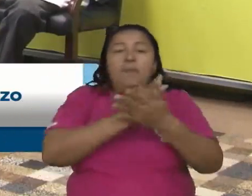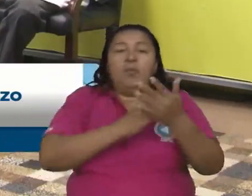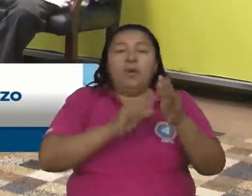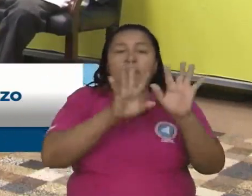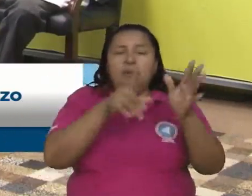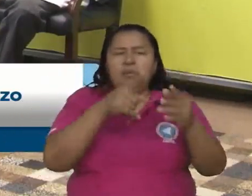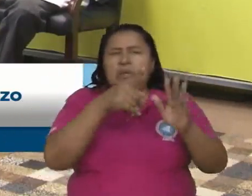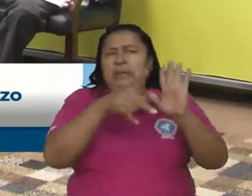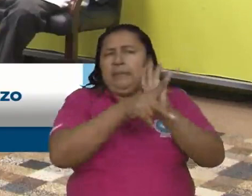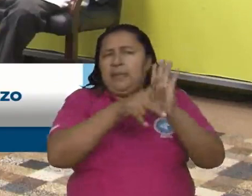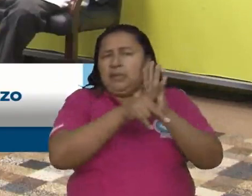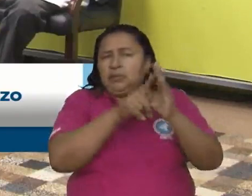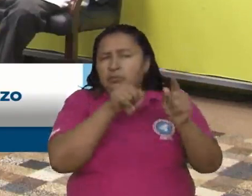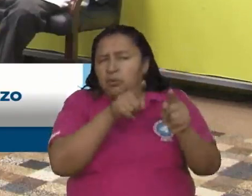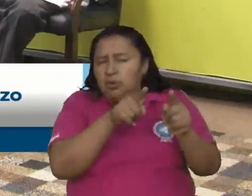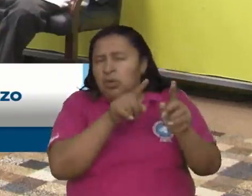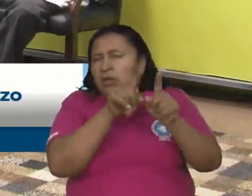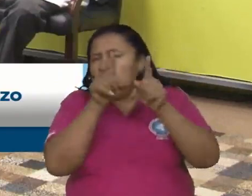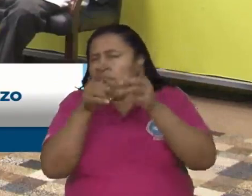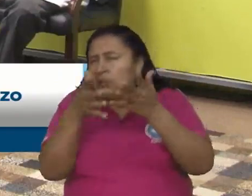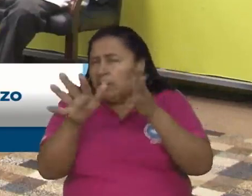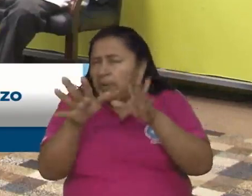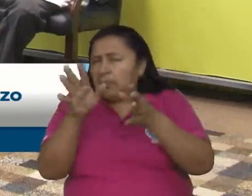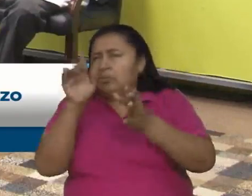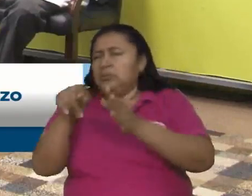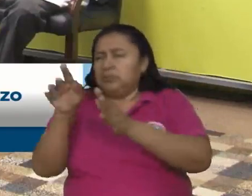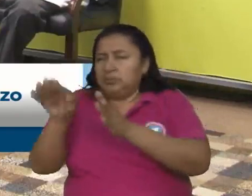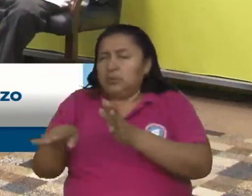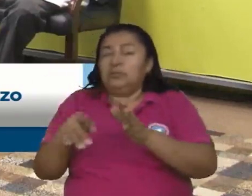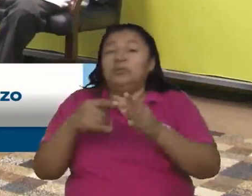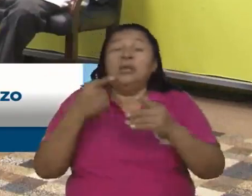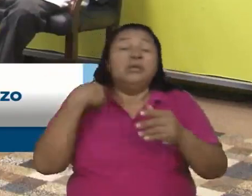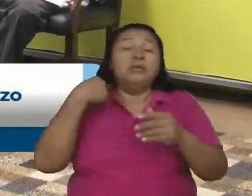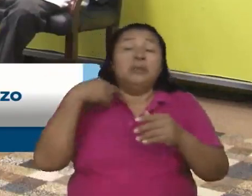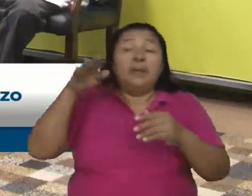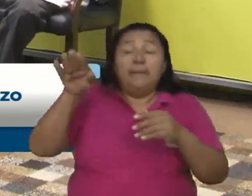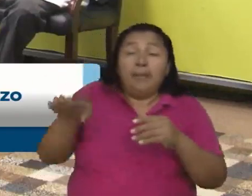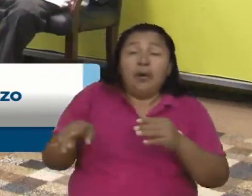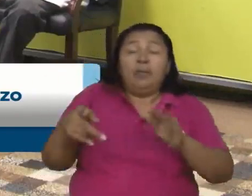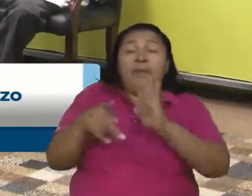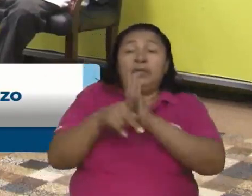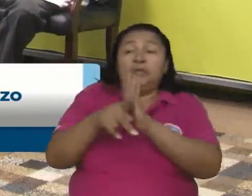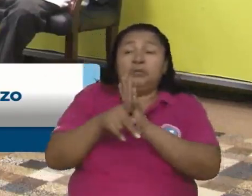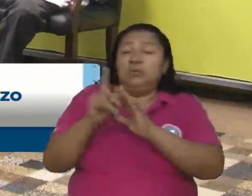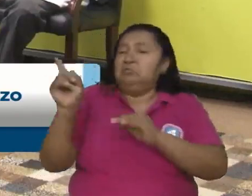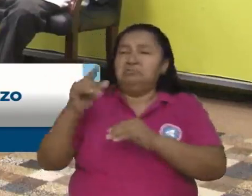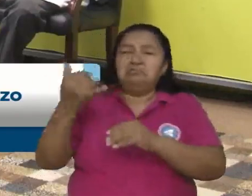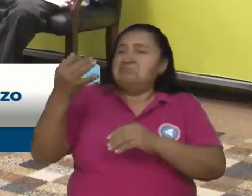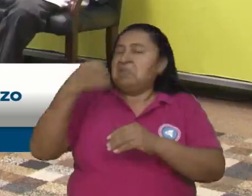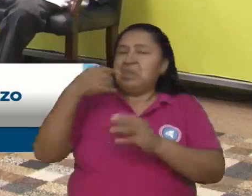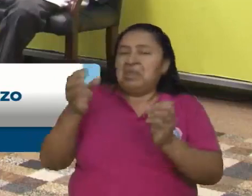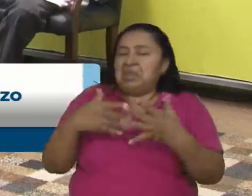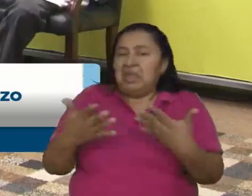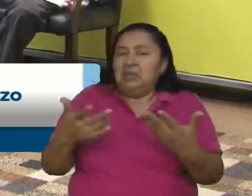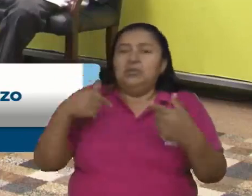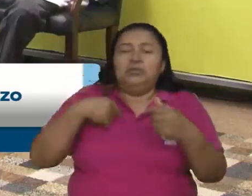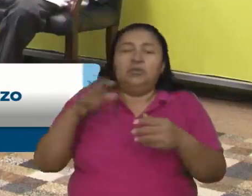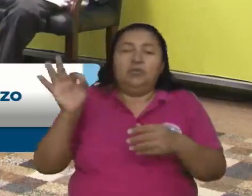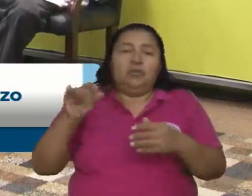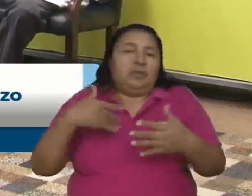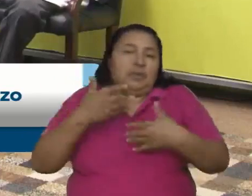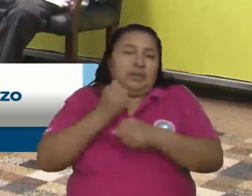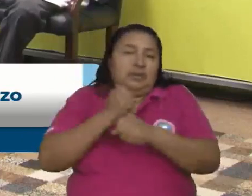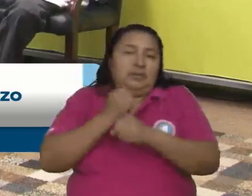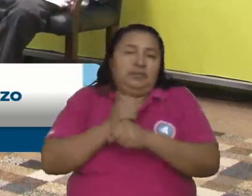alto riesgo, las de riesgo moderado y las de bajo riesgo. Generalmente las de bajo riesgo no se le aplica ningún tratamiento, solo son medidas mecánicas,